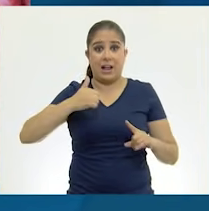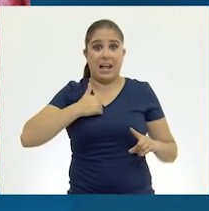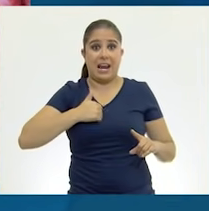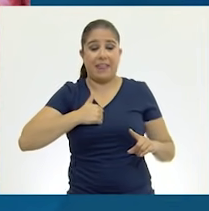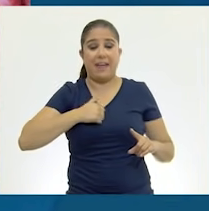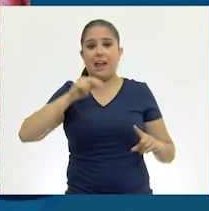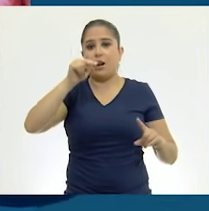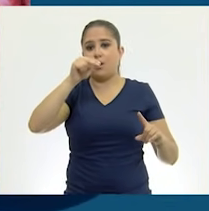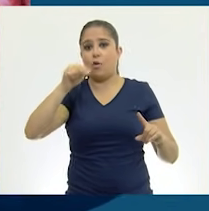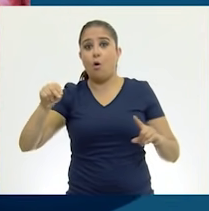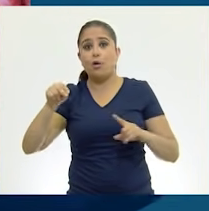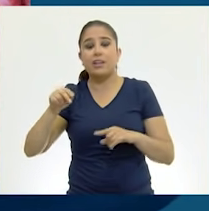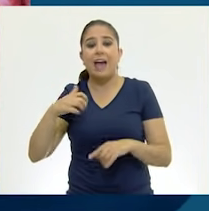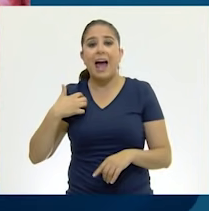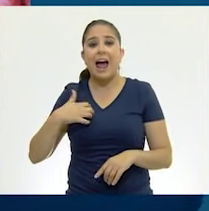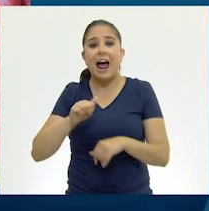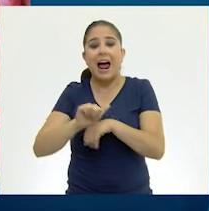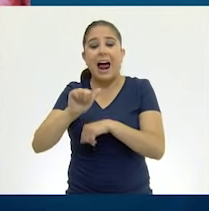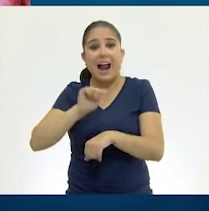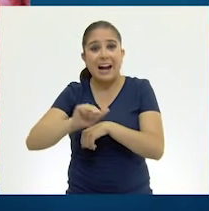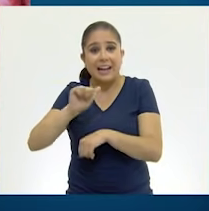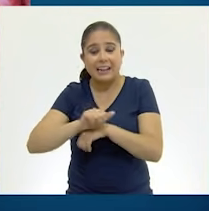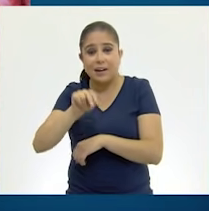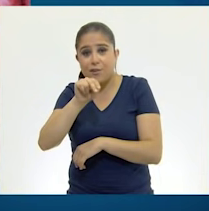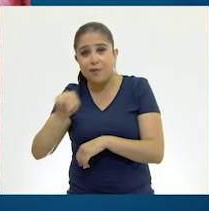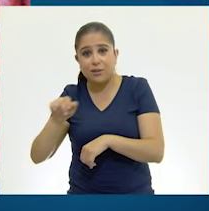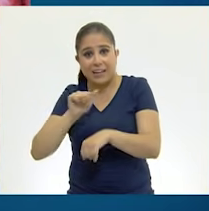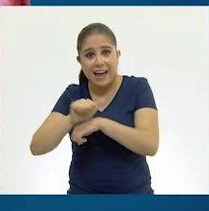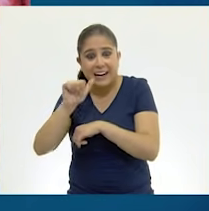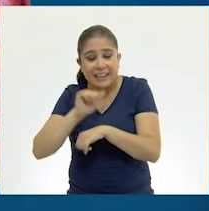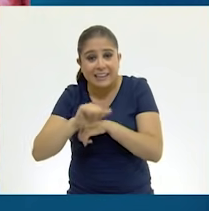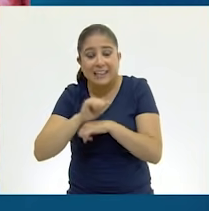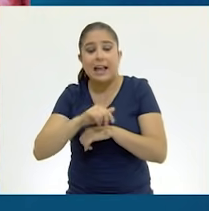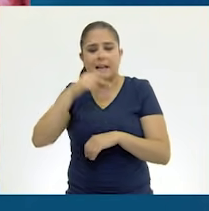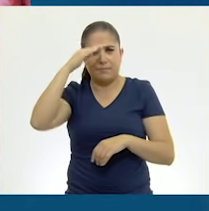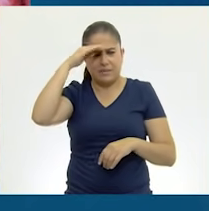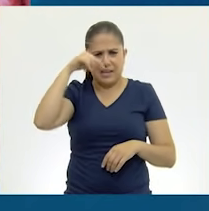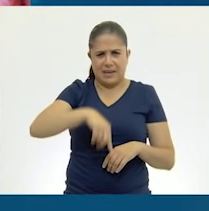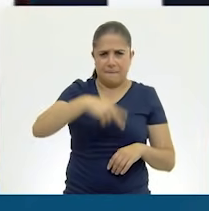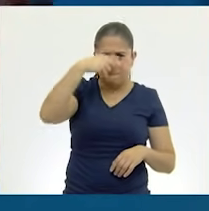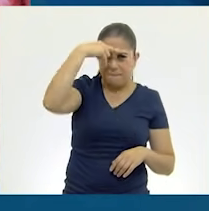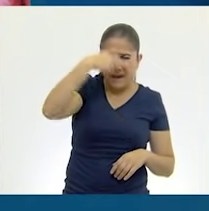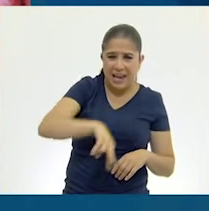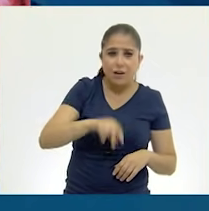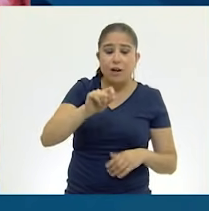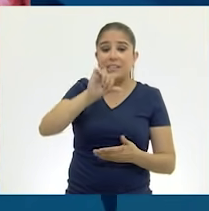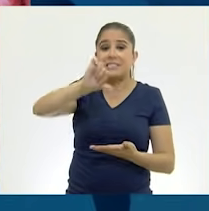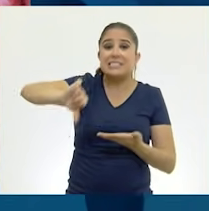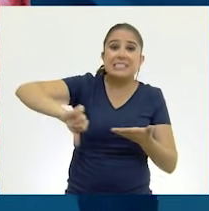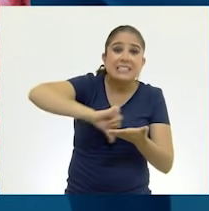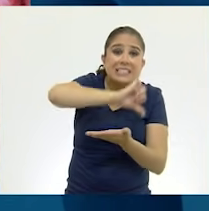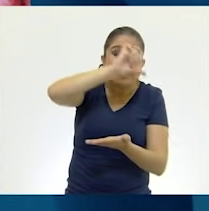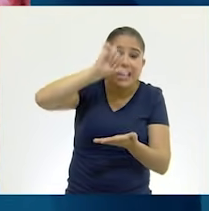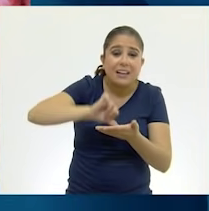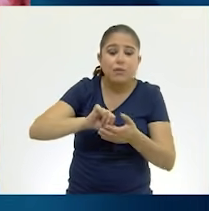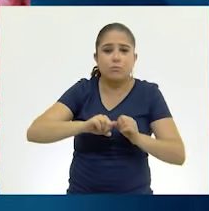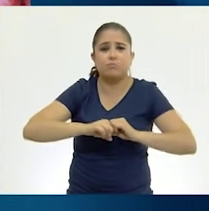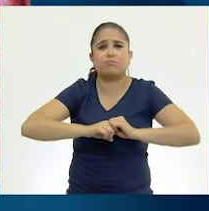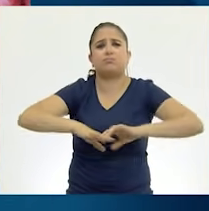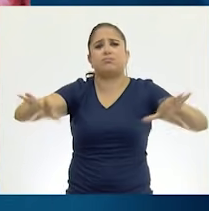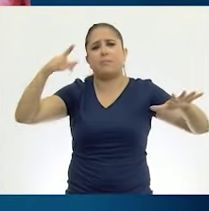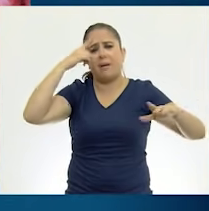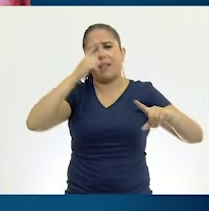el norte de Argentina. Sin embargo, se considera que México es el centro de la diversidad